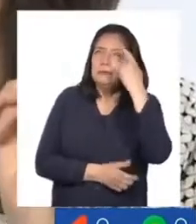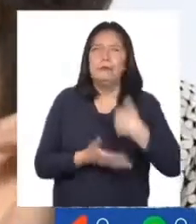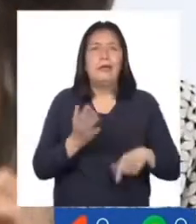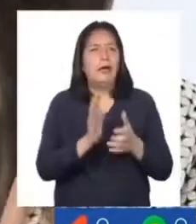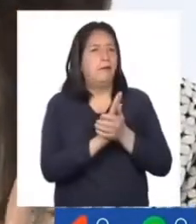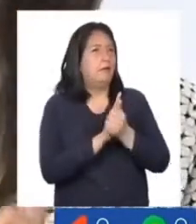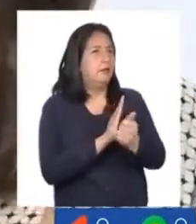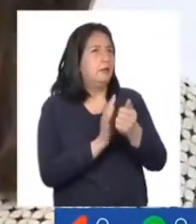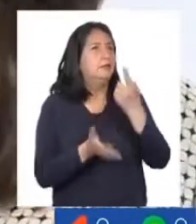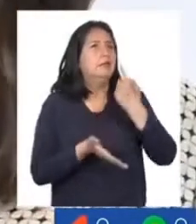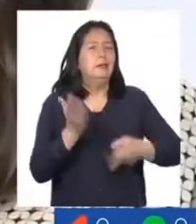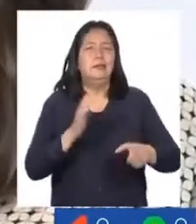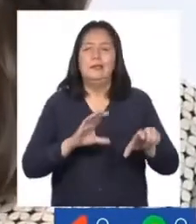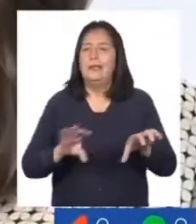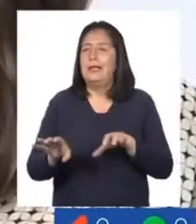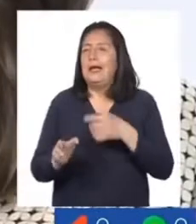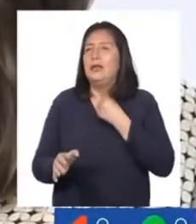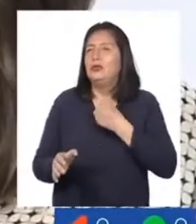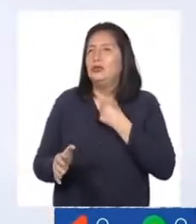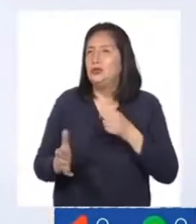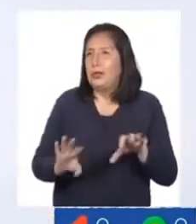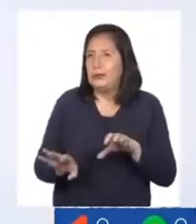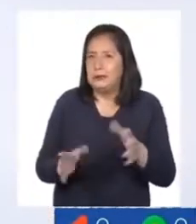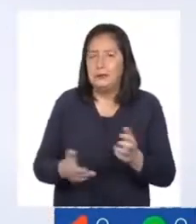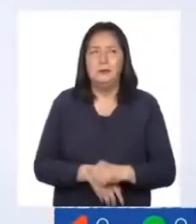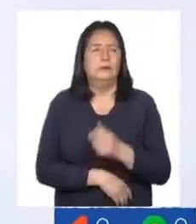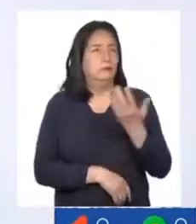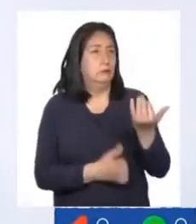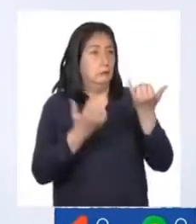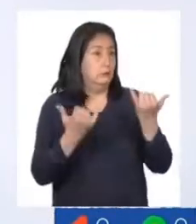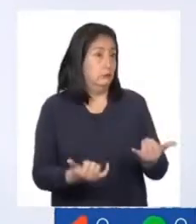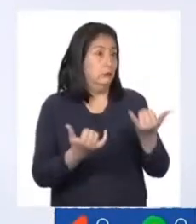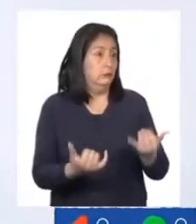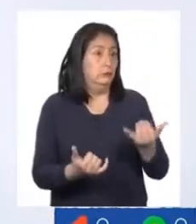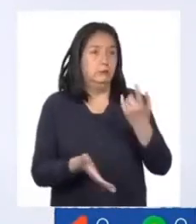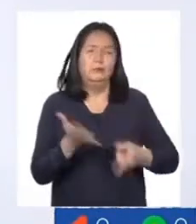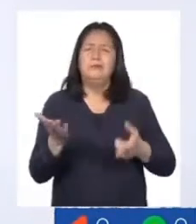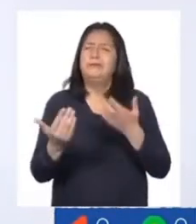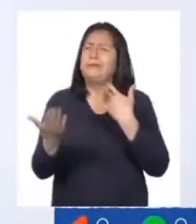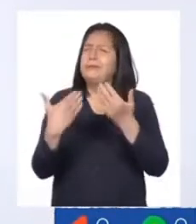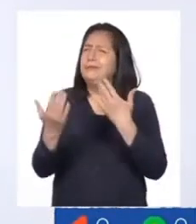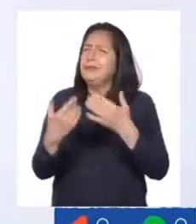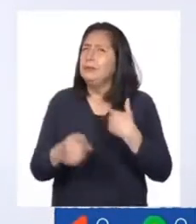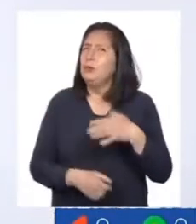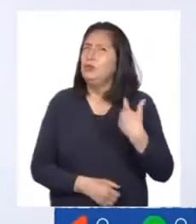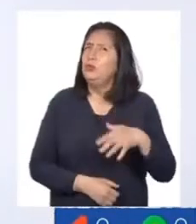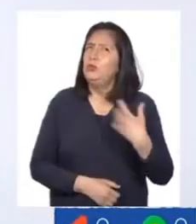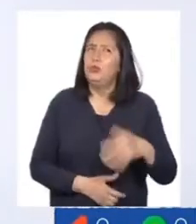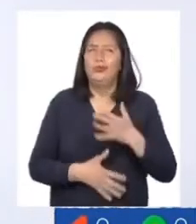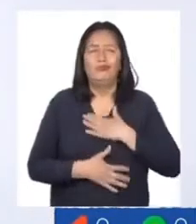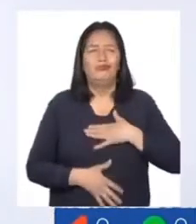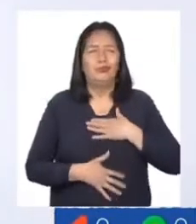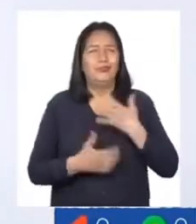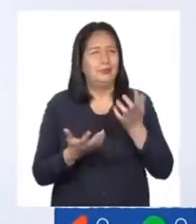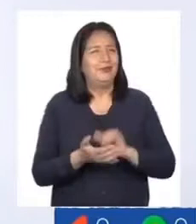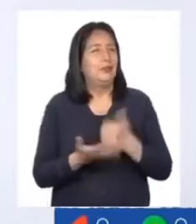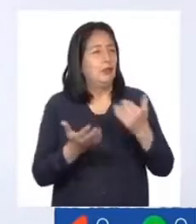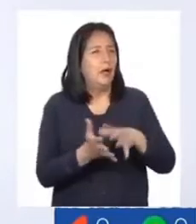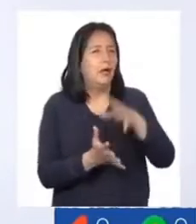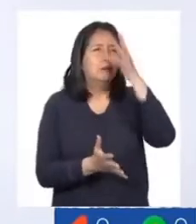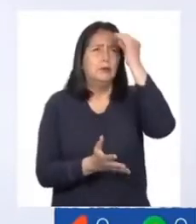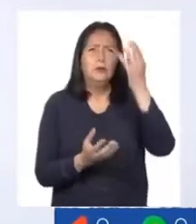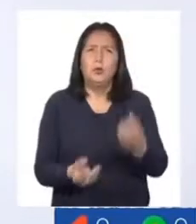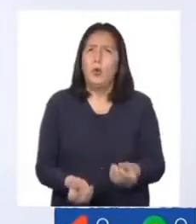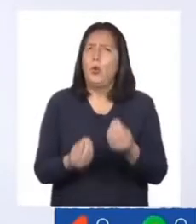cualidades y actividades favoritas. El día de hoy vamos a conversar sobre algo muy divertido.